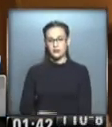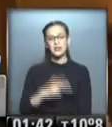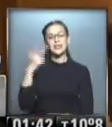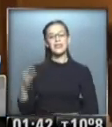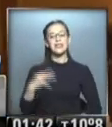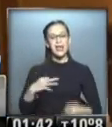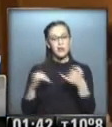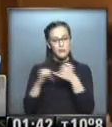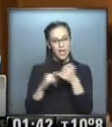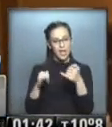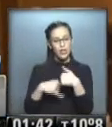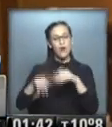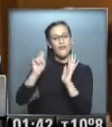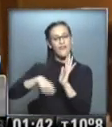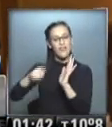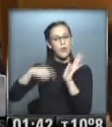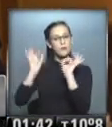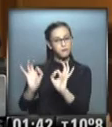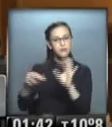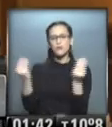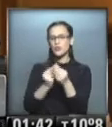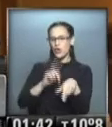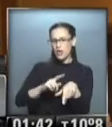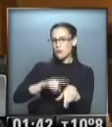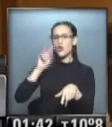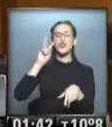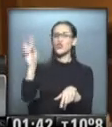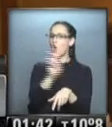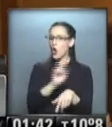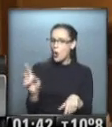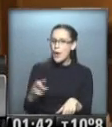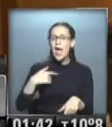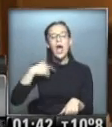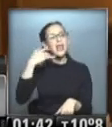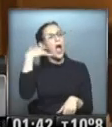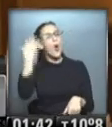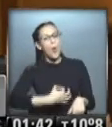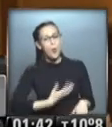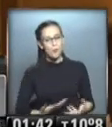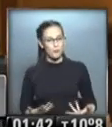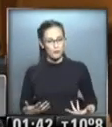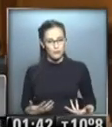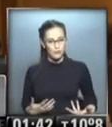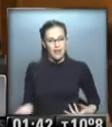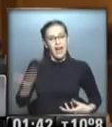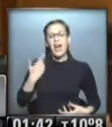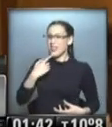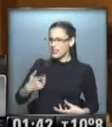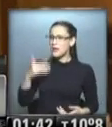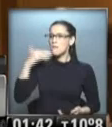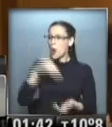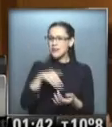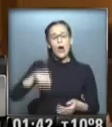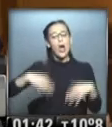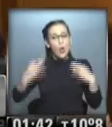video, la verdad es que hacía mucho que no lo veía y vemos que se cumplió todo lo que dijimos en ese entonces, lo que íbamos a hacer y lo que